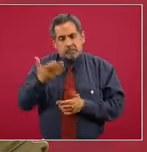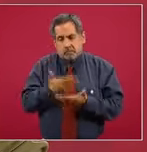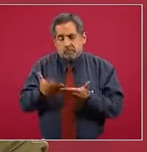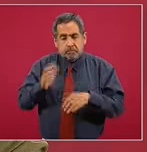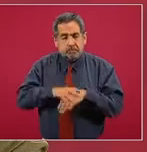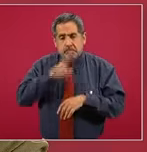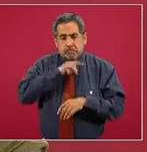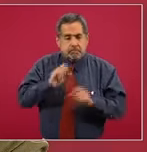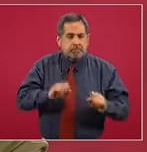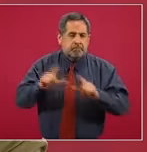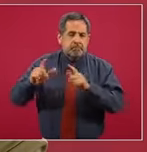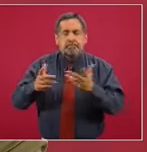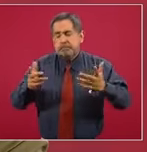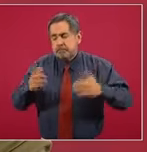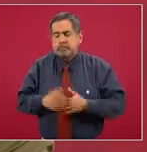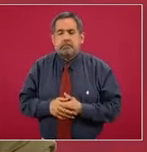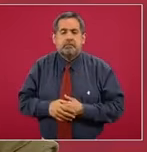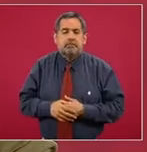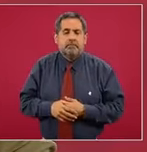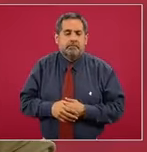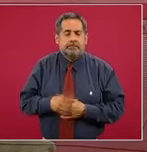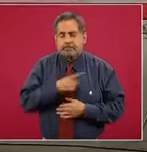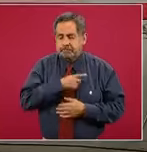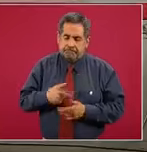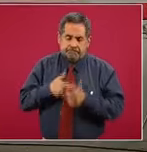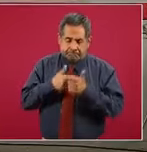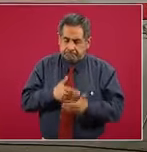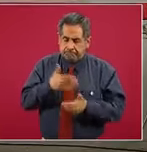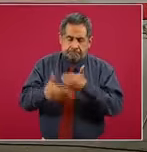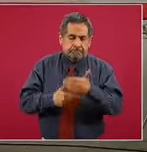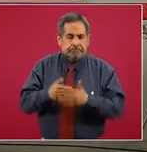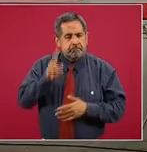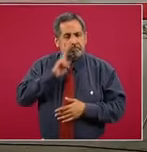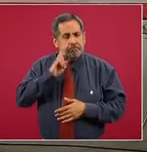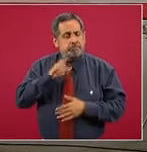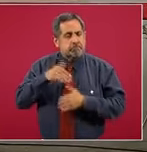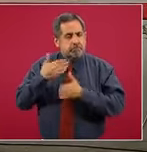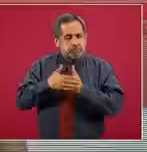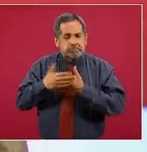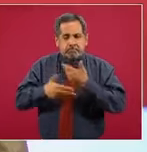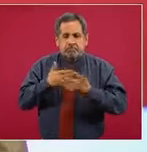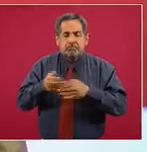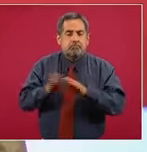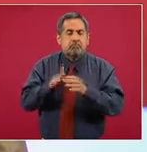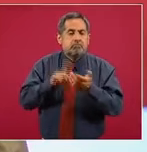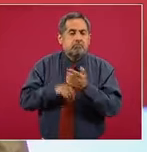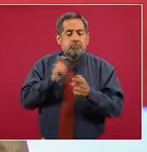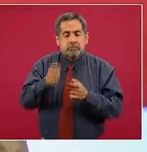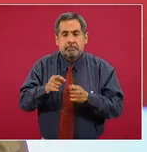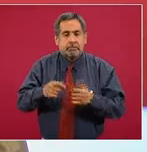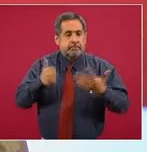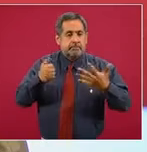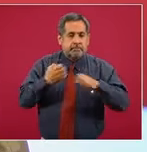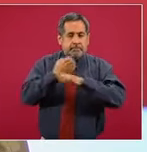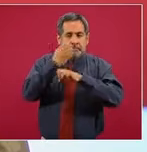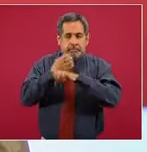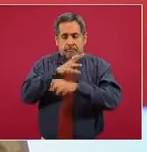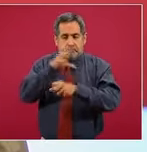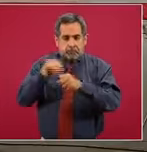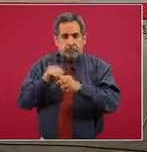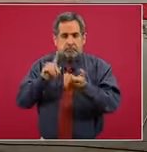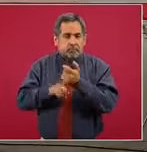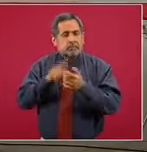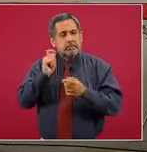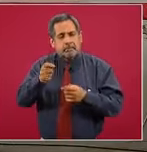viendo con el PCR. Entonces, esto lo tenemos que seguir evaluando, ya lo seguiremos evaluando, pero por lo pronto en estas 6 entidades es importante que cada de